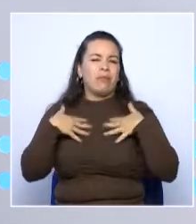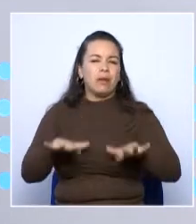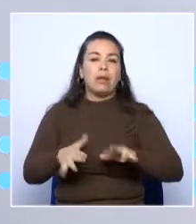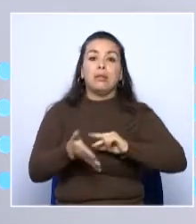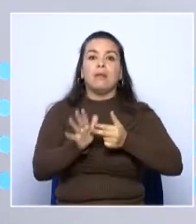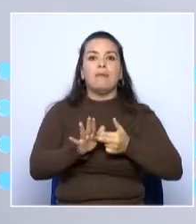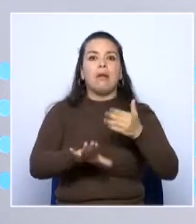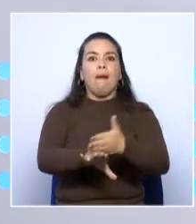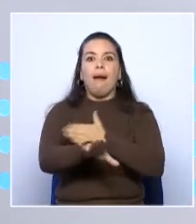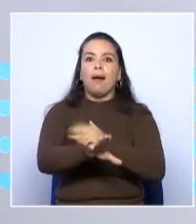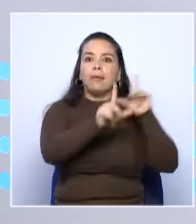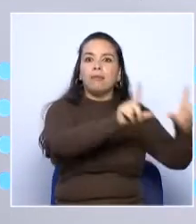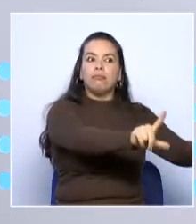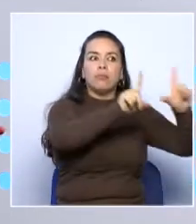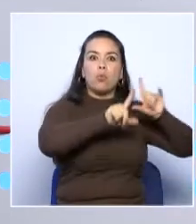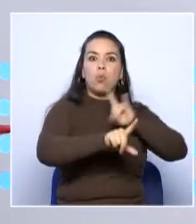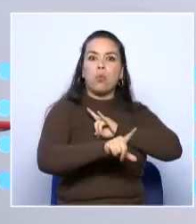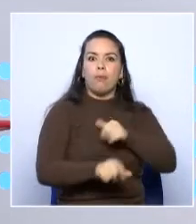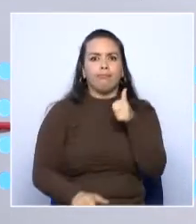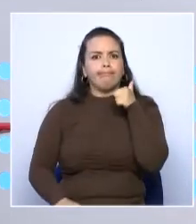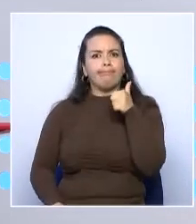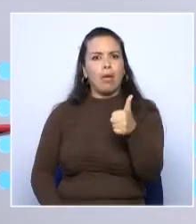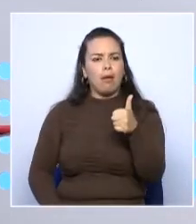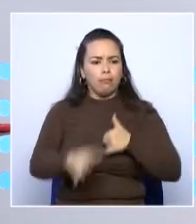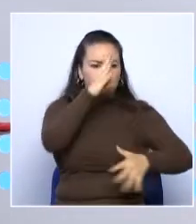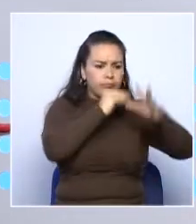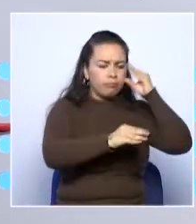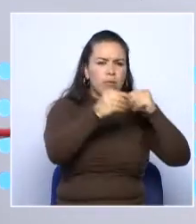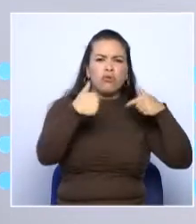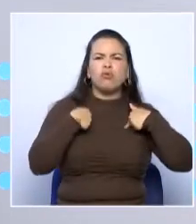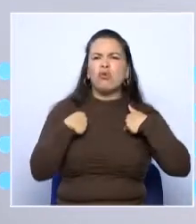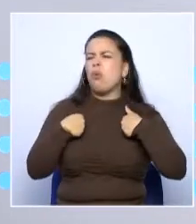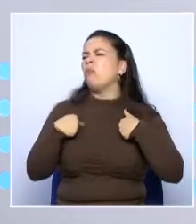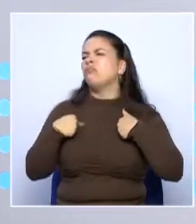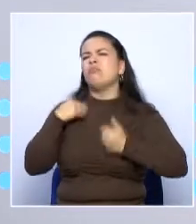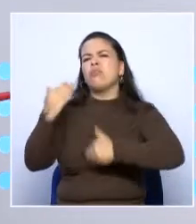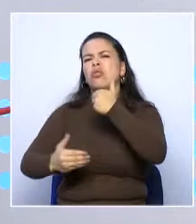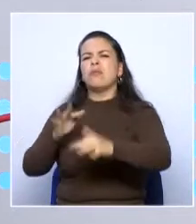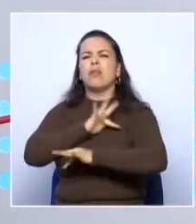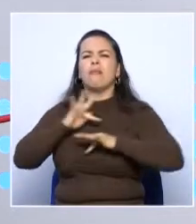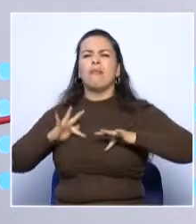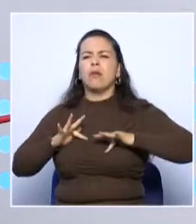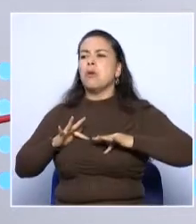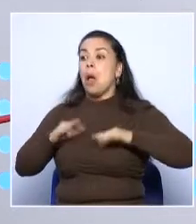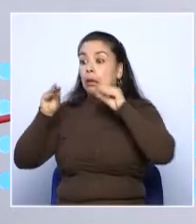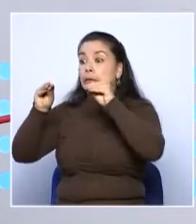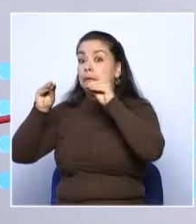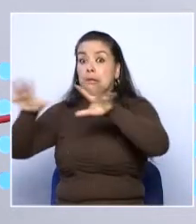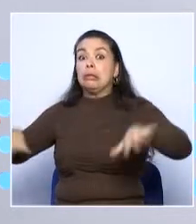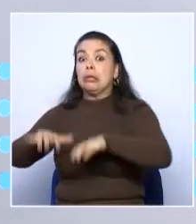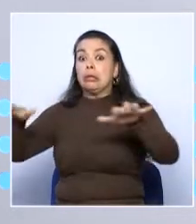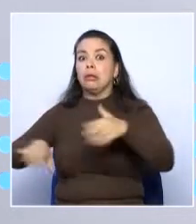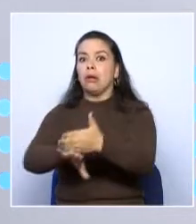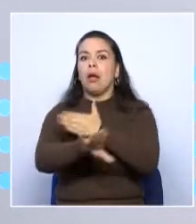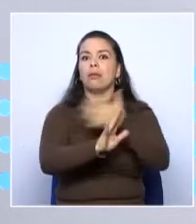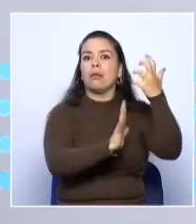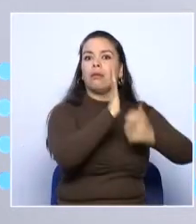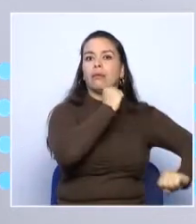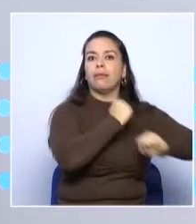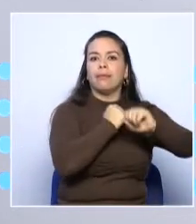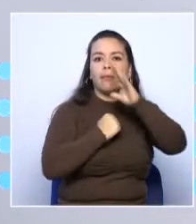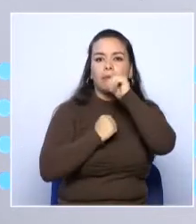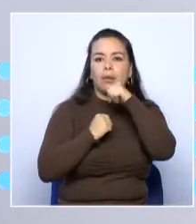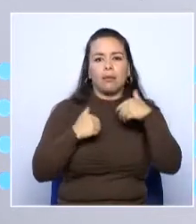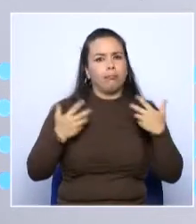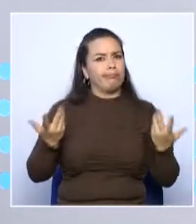mejor ortodoxo. ¿Cómo yo puedo llegar a hacer un procedimiento terapéutico si no tengo unos buenos apoyos diagnósticos? En nuestro caso,